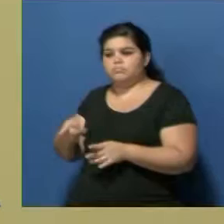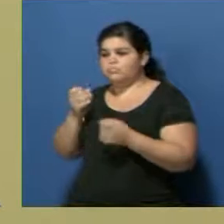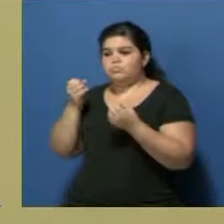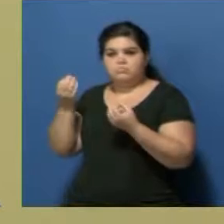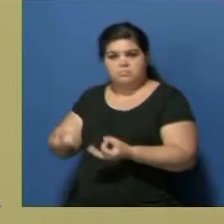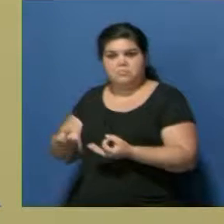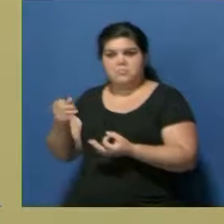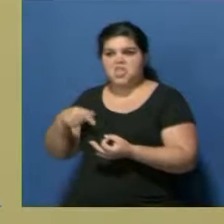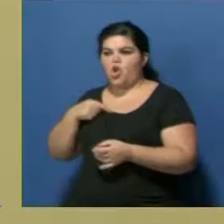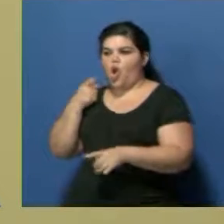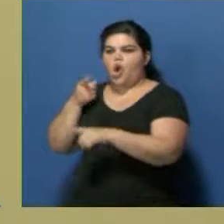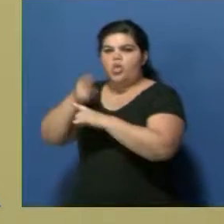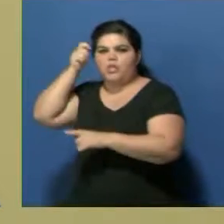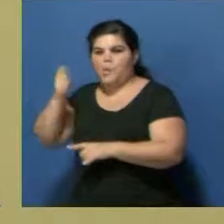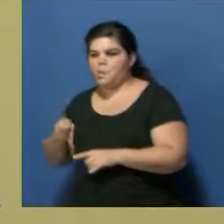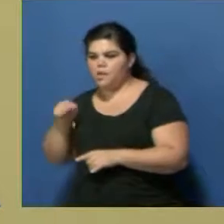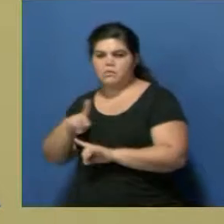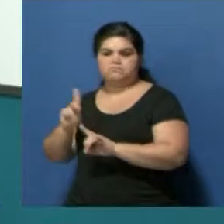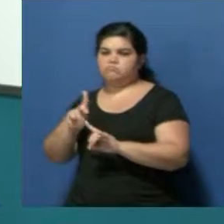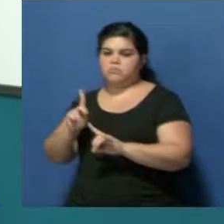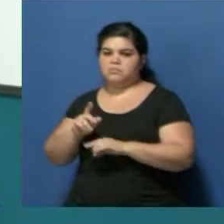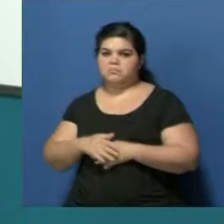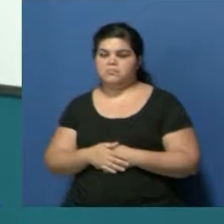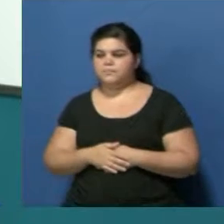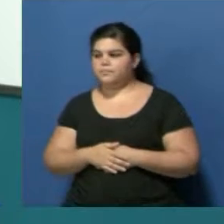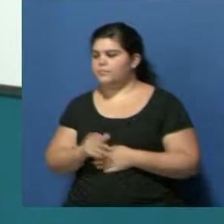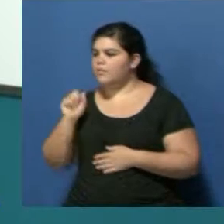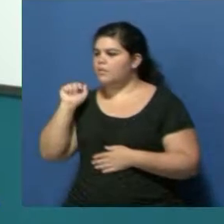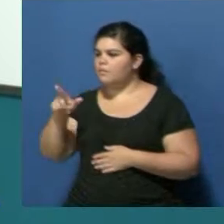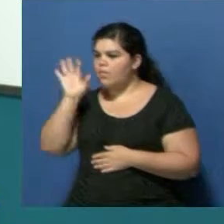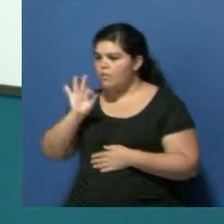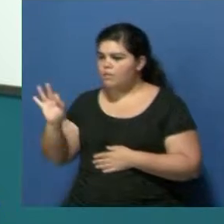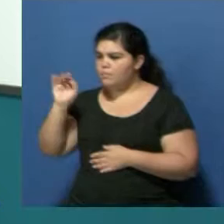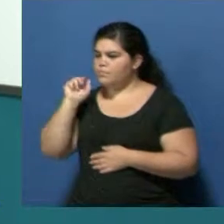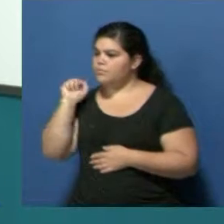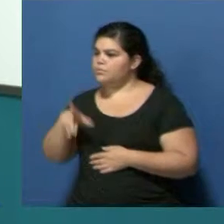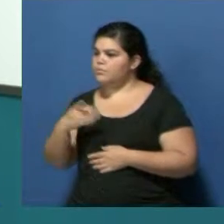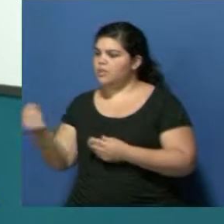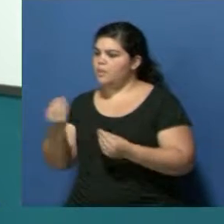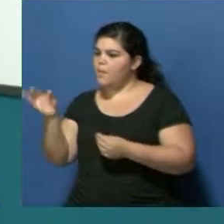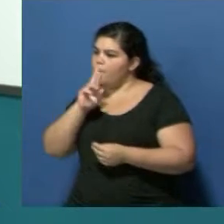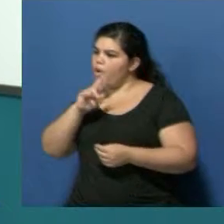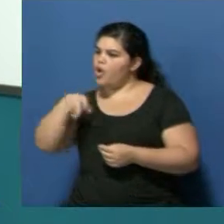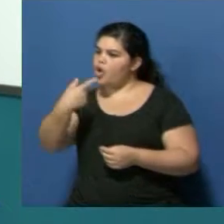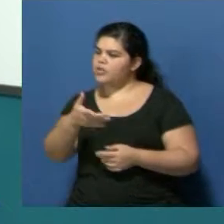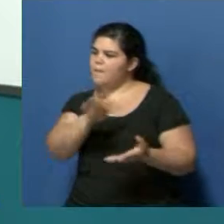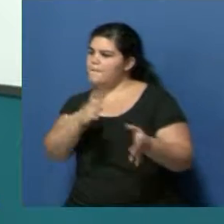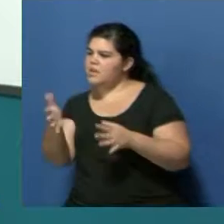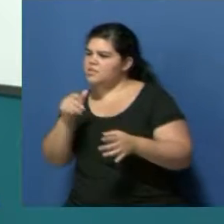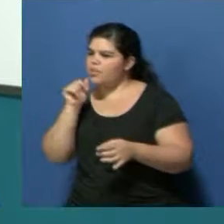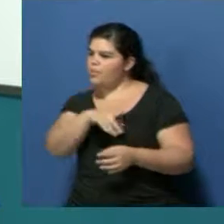juzgo la justicia de ese momento. ¿Qué le dirías vos hoy a otras mujeres que estén en la misma situación o que han pasado por situaciones similares?